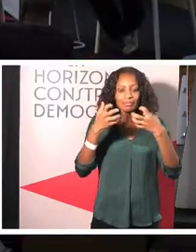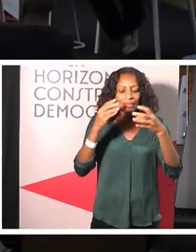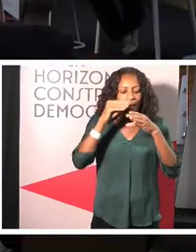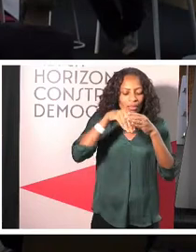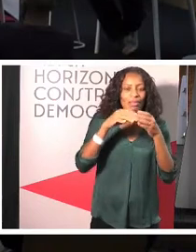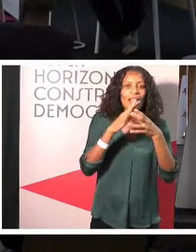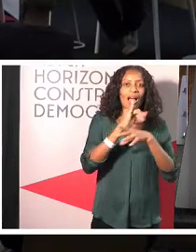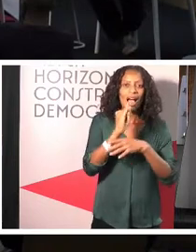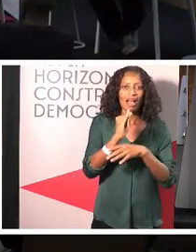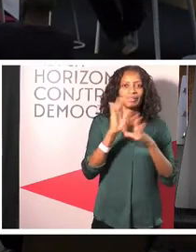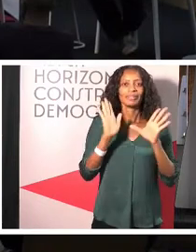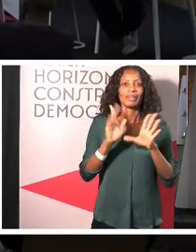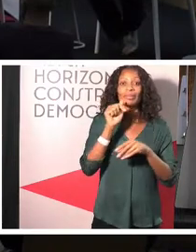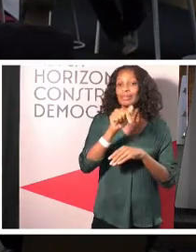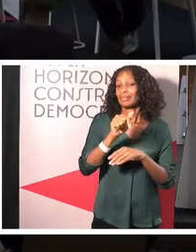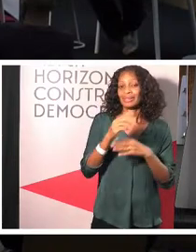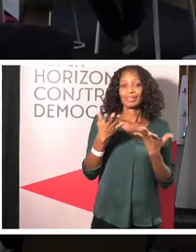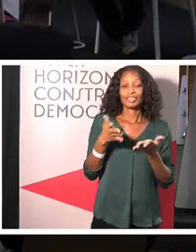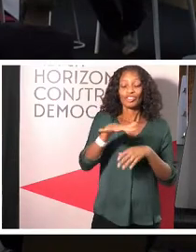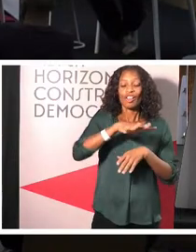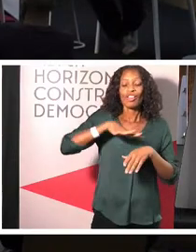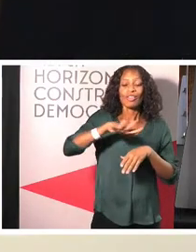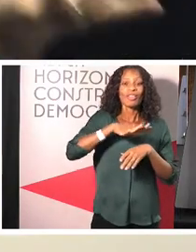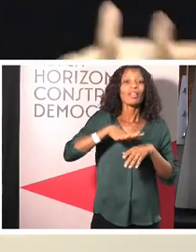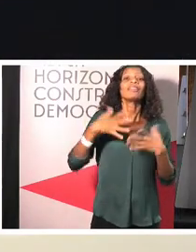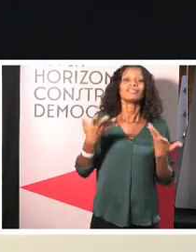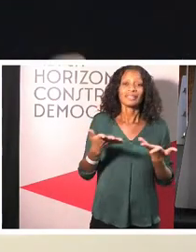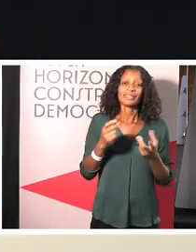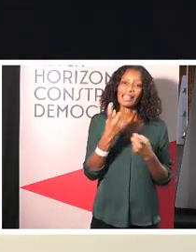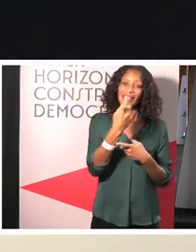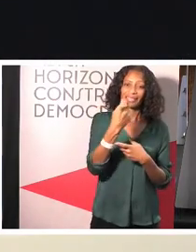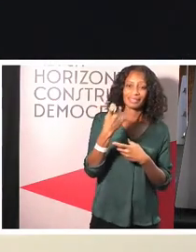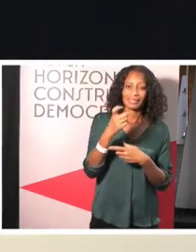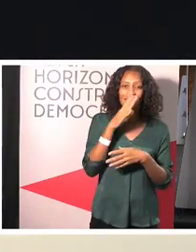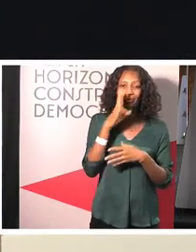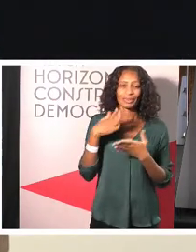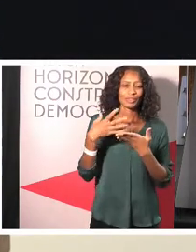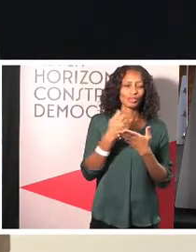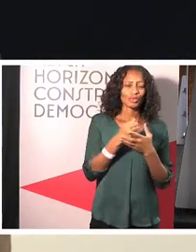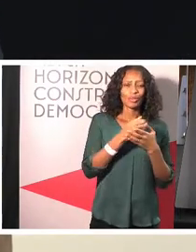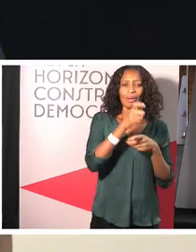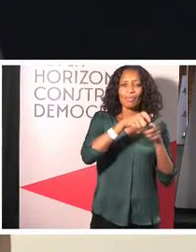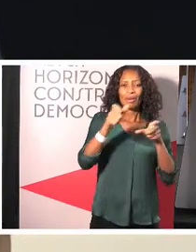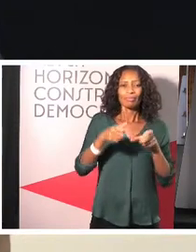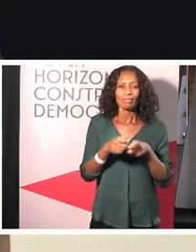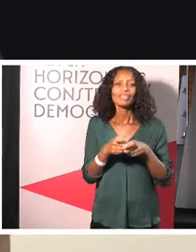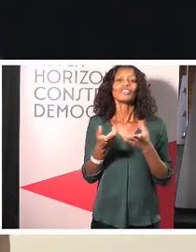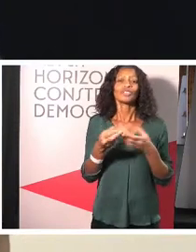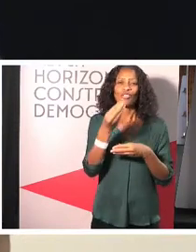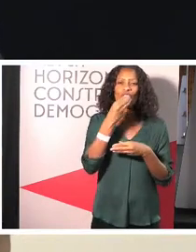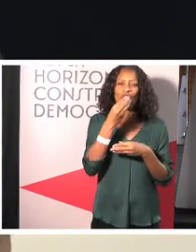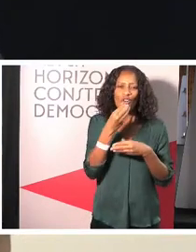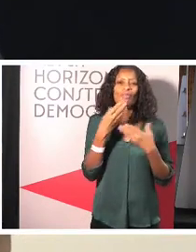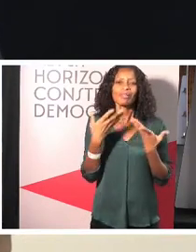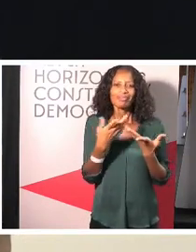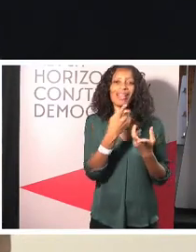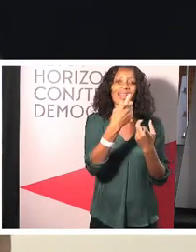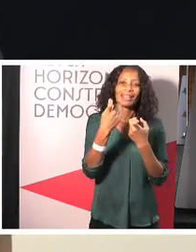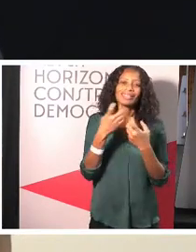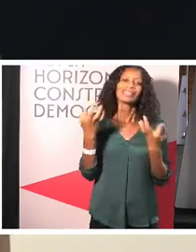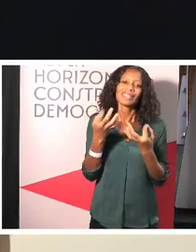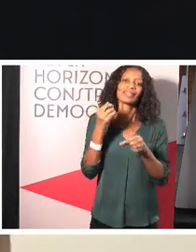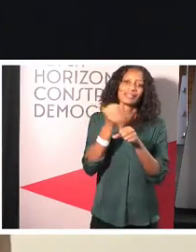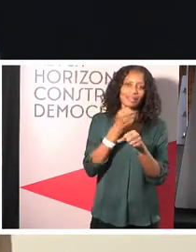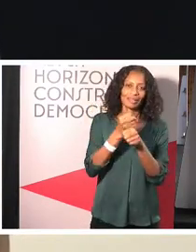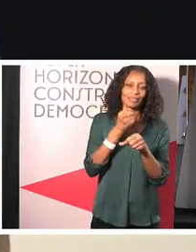de esto ocurría en el reino de la necesidad, es decir, todos necesitamos trabajar para comer, eso es la necesidad. Pero luego había otro reino que destacaba Marx, y esto lo destacó